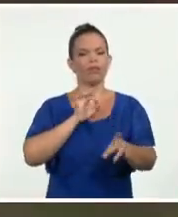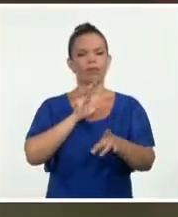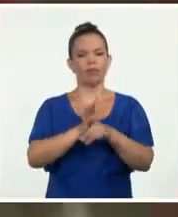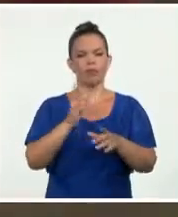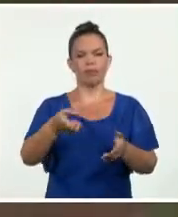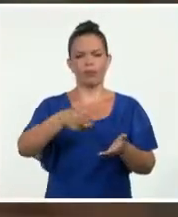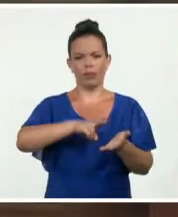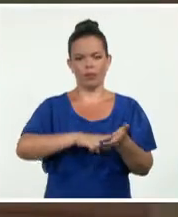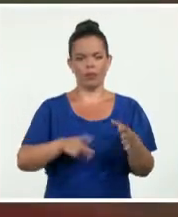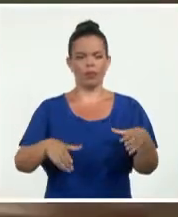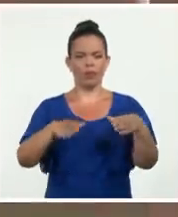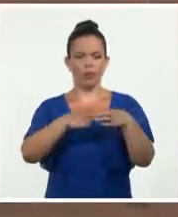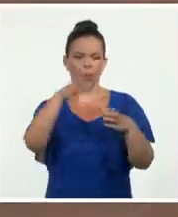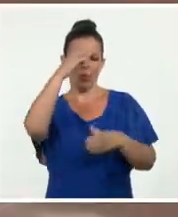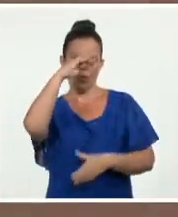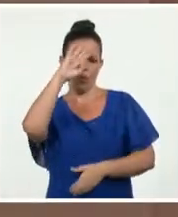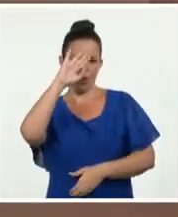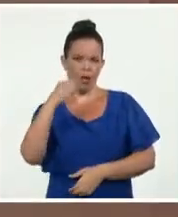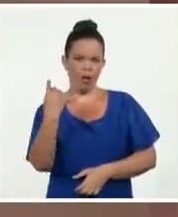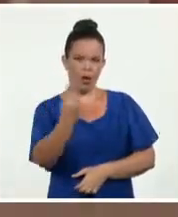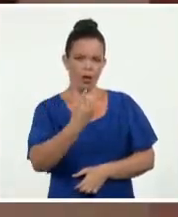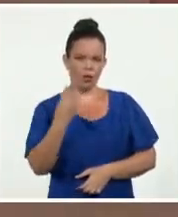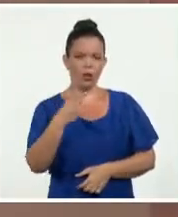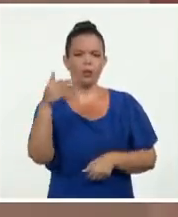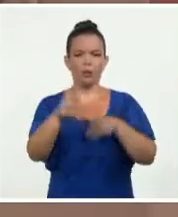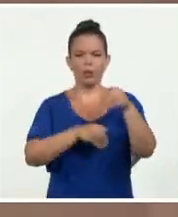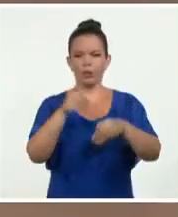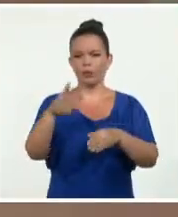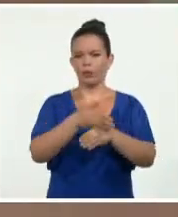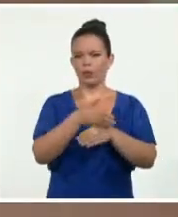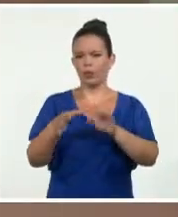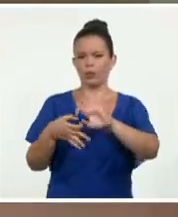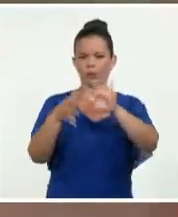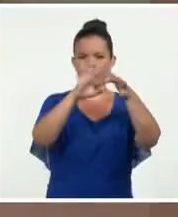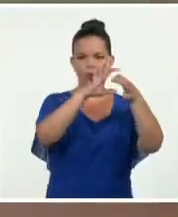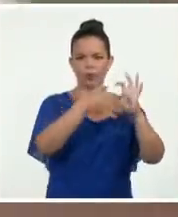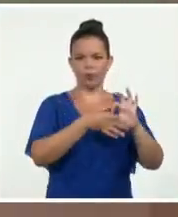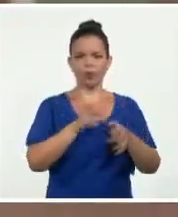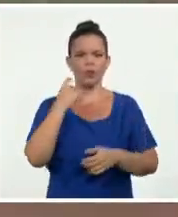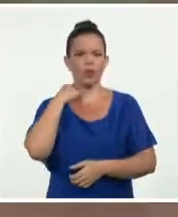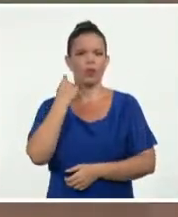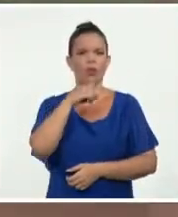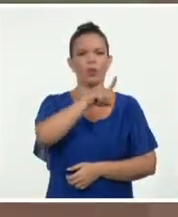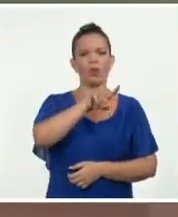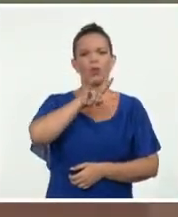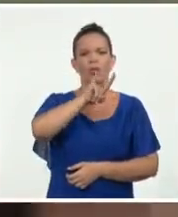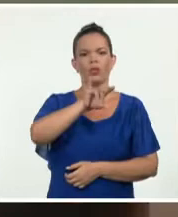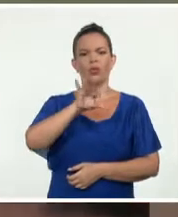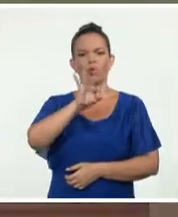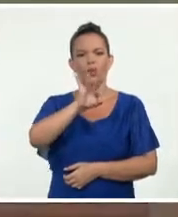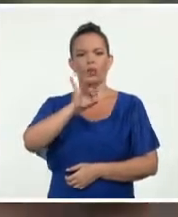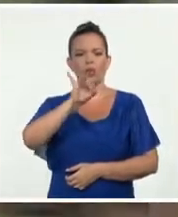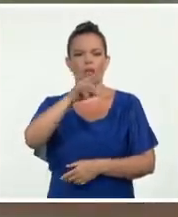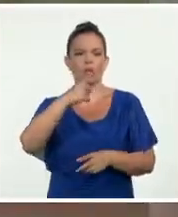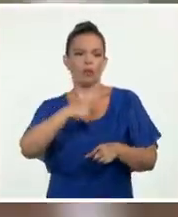eventos internacionales, como los Juegos Panamericanos de Indianápolis 1987 y la Copa Intercontinental